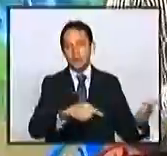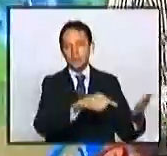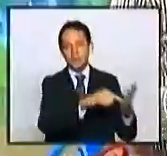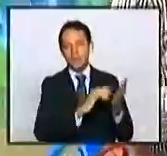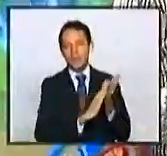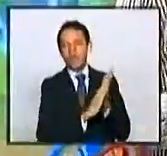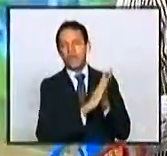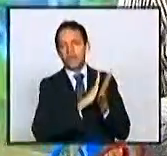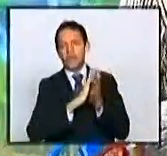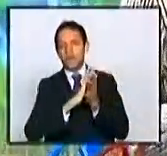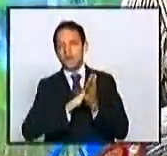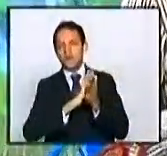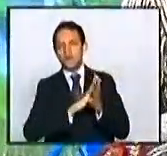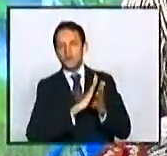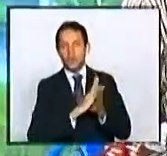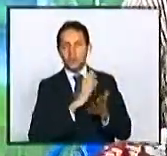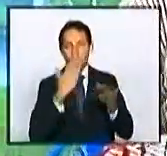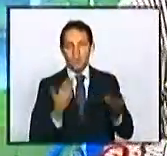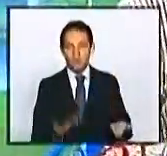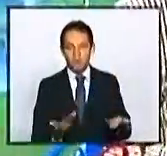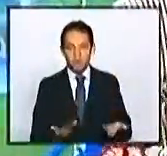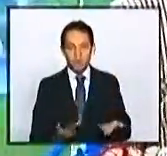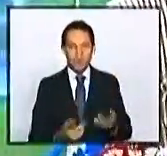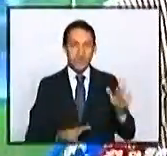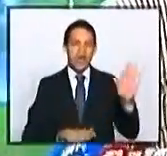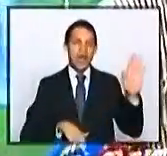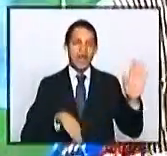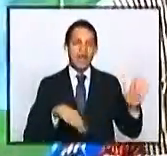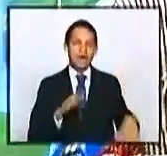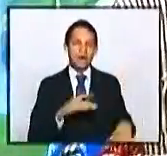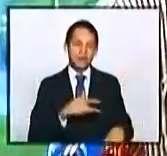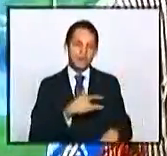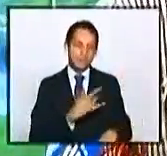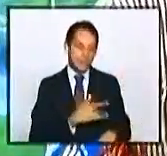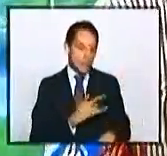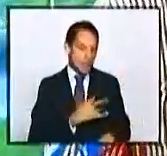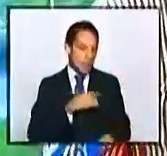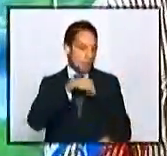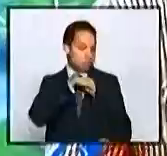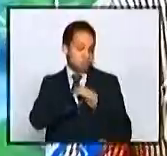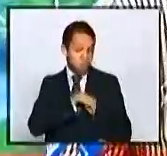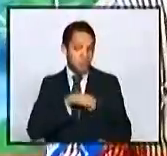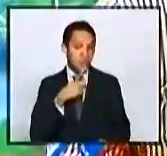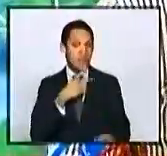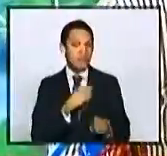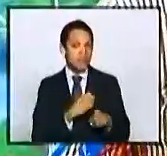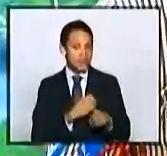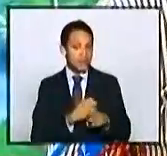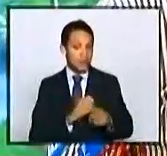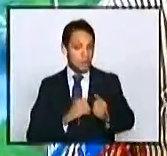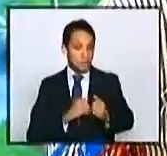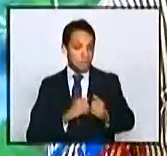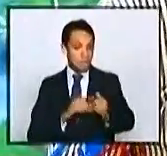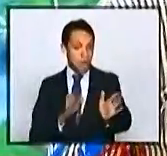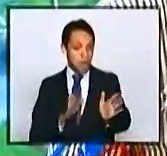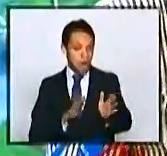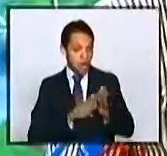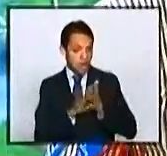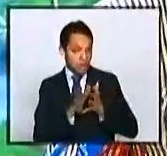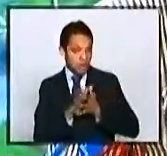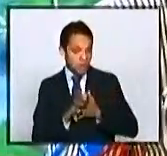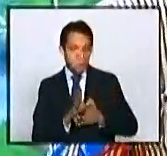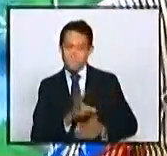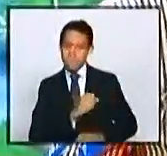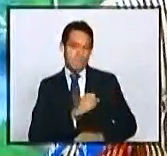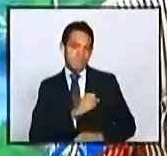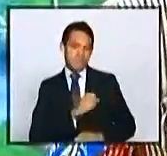humano frente a situaciones internas que nos agobian es muy difícil. Cuando nosotros hacemos el encuadre psicológico, que es la